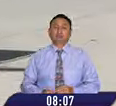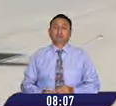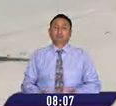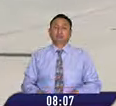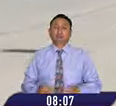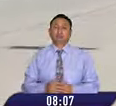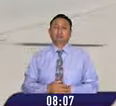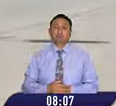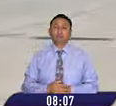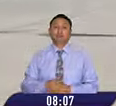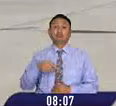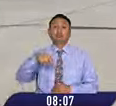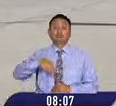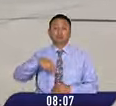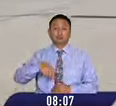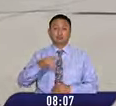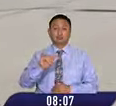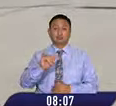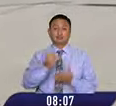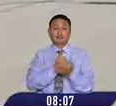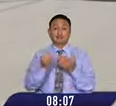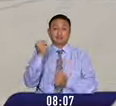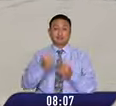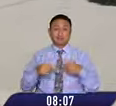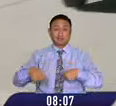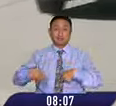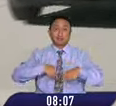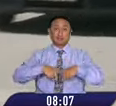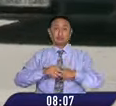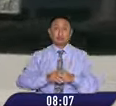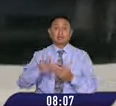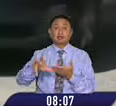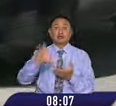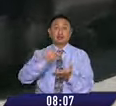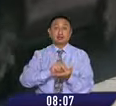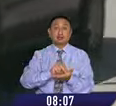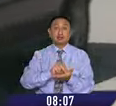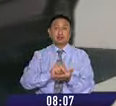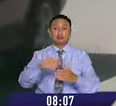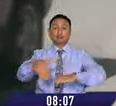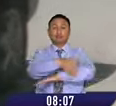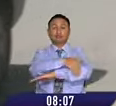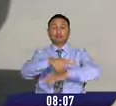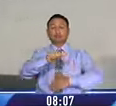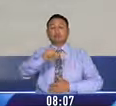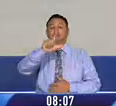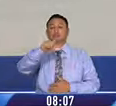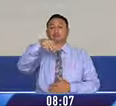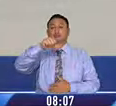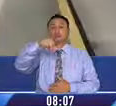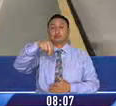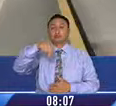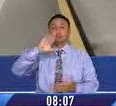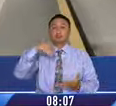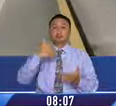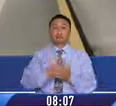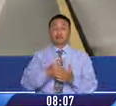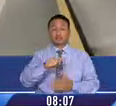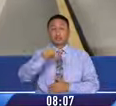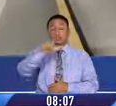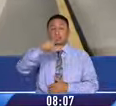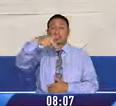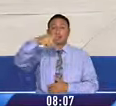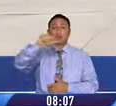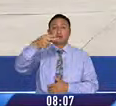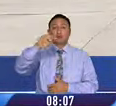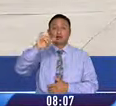El fin de semana se habilitó el tránsito vehicular en la avenida Napo desde la calle Alamor hasta la Alpaguasi en sentido